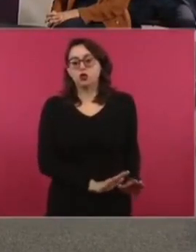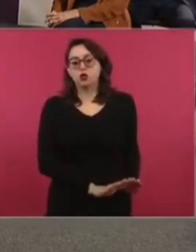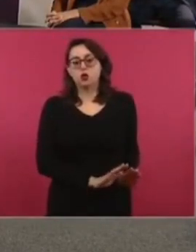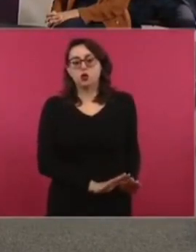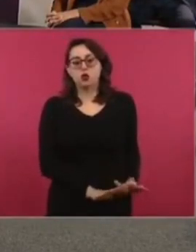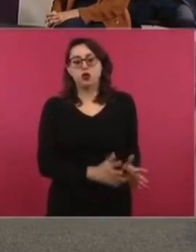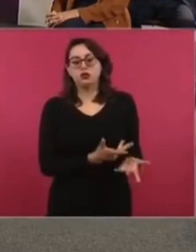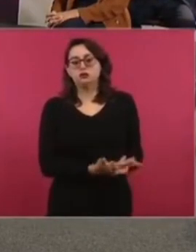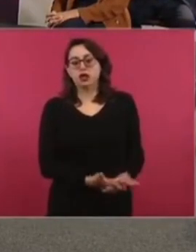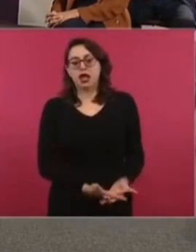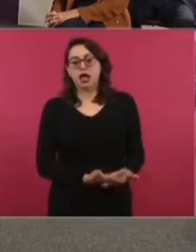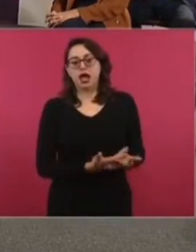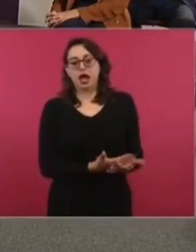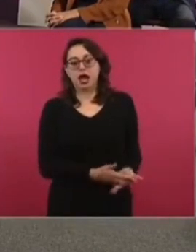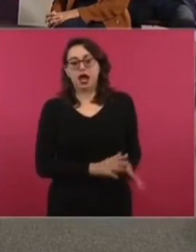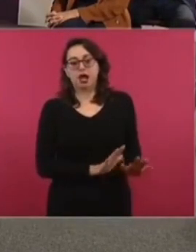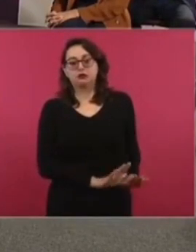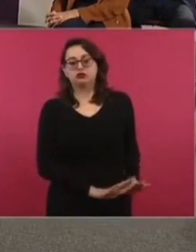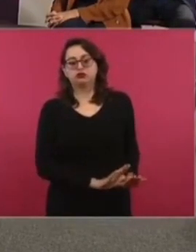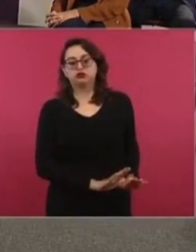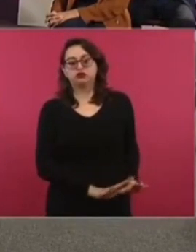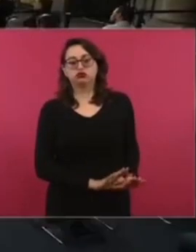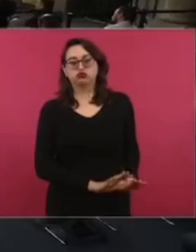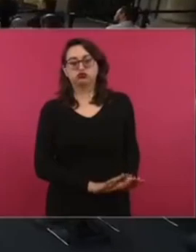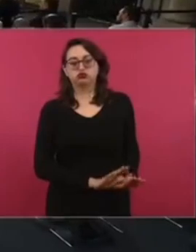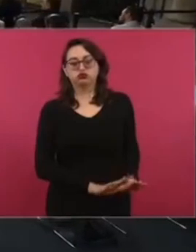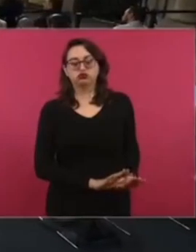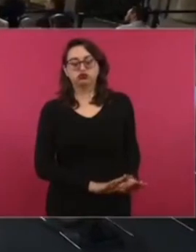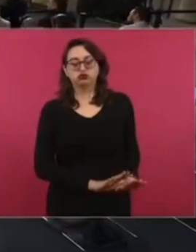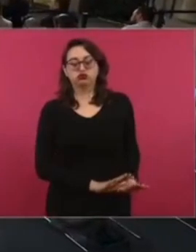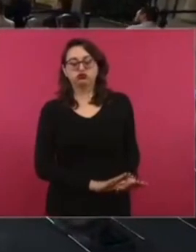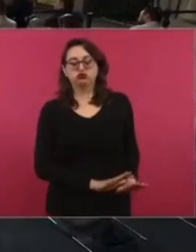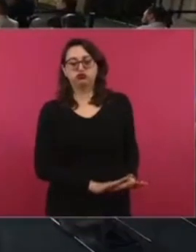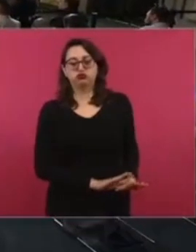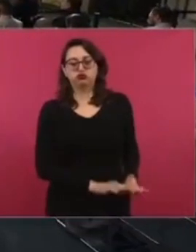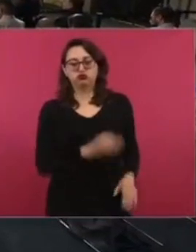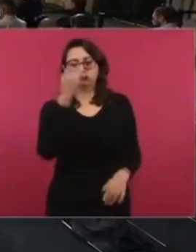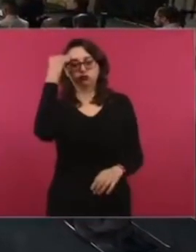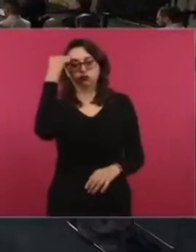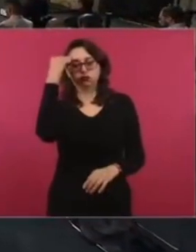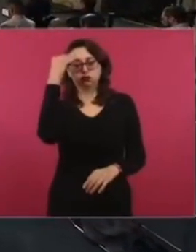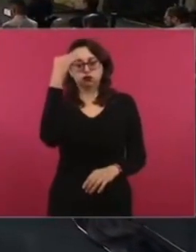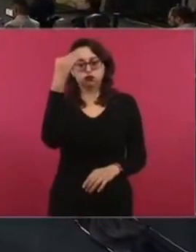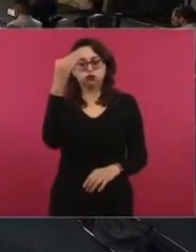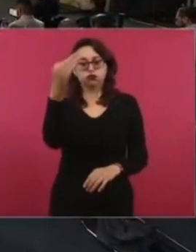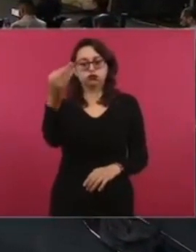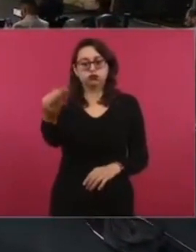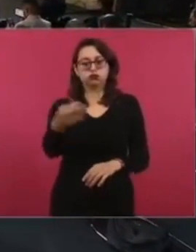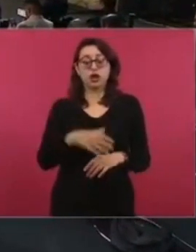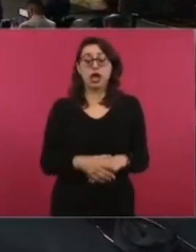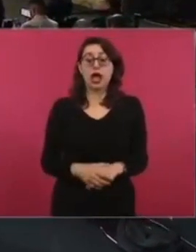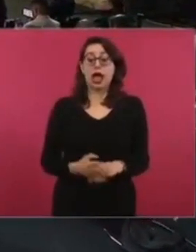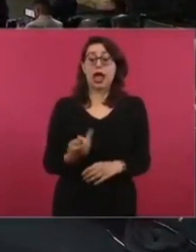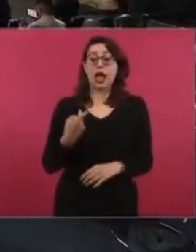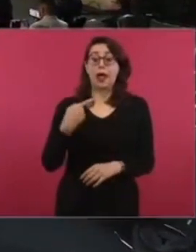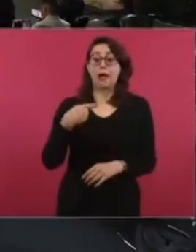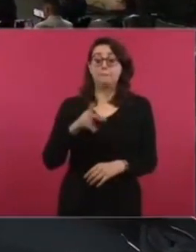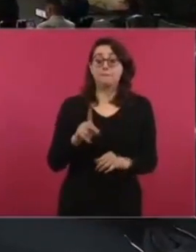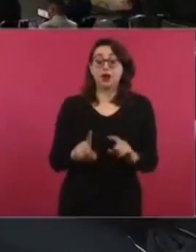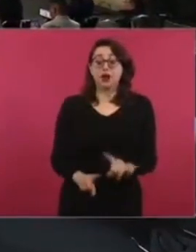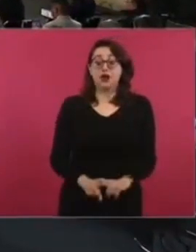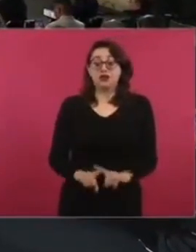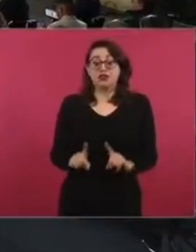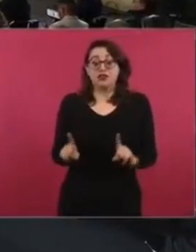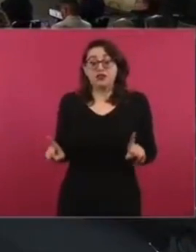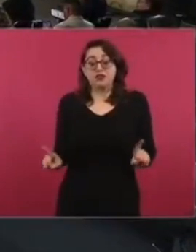de su escritorio mientras como tú lo señalas presenta la gobernadora